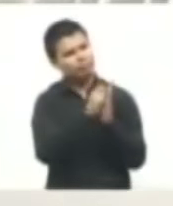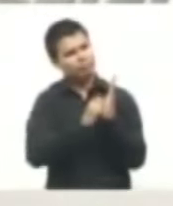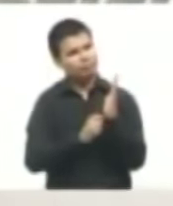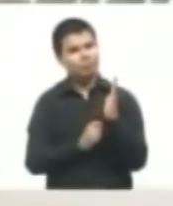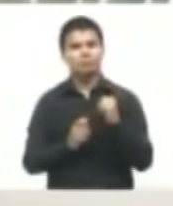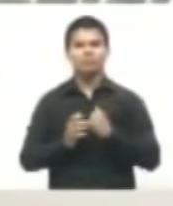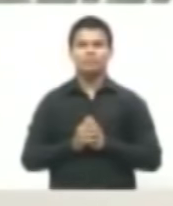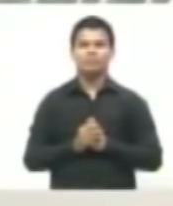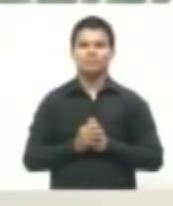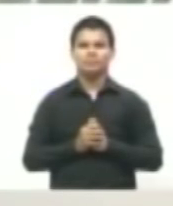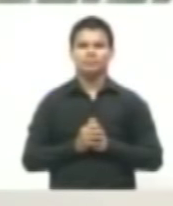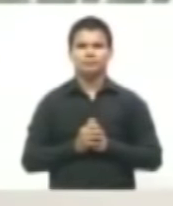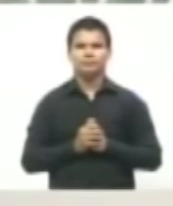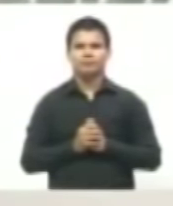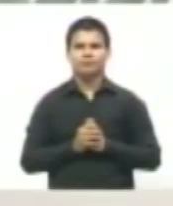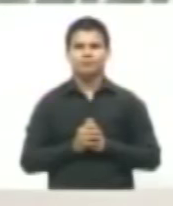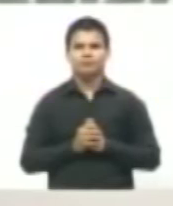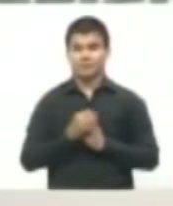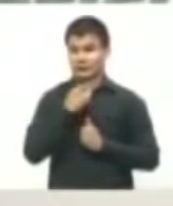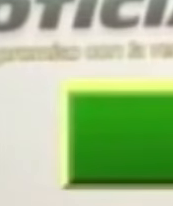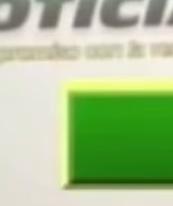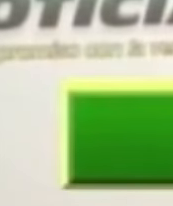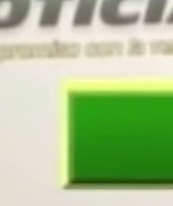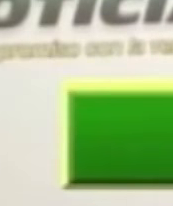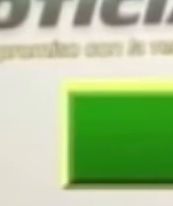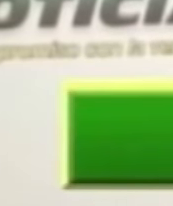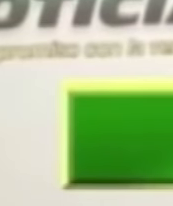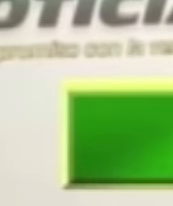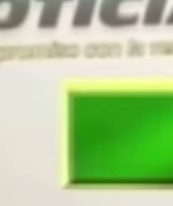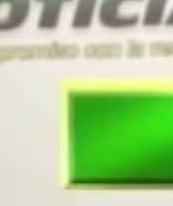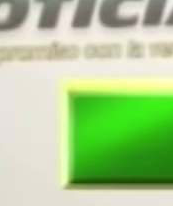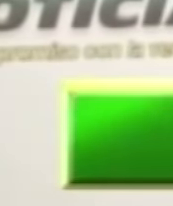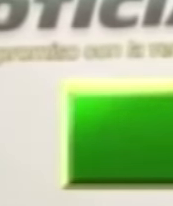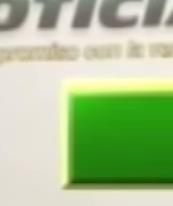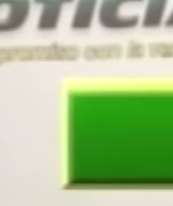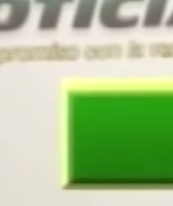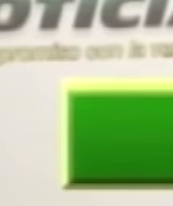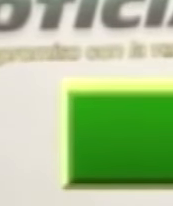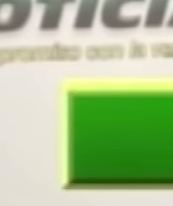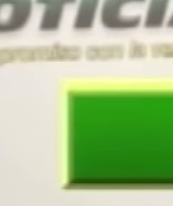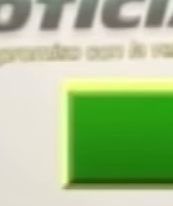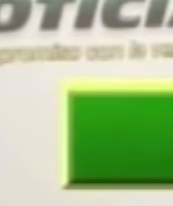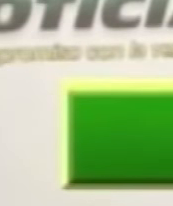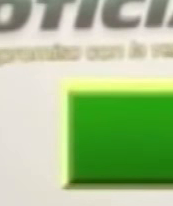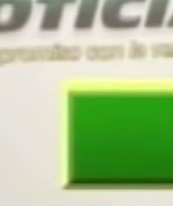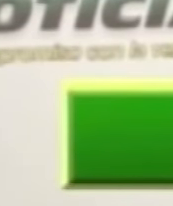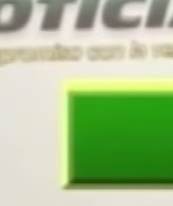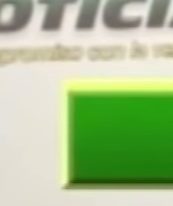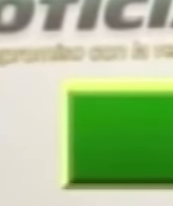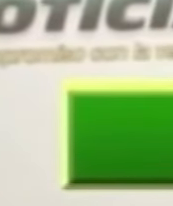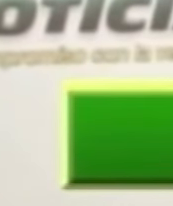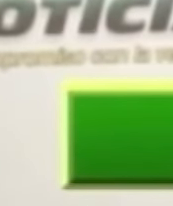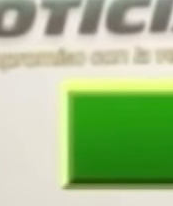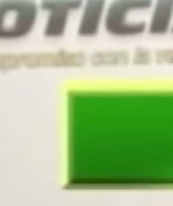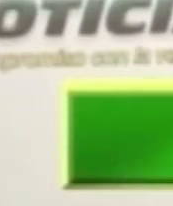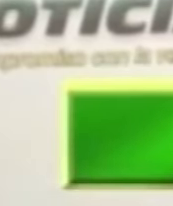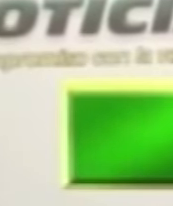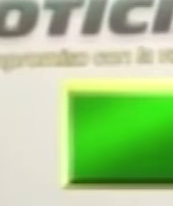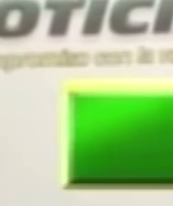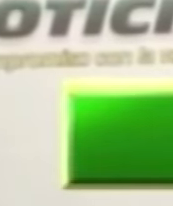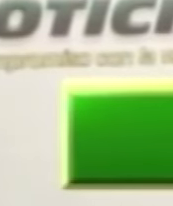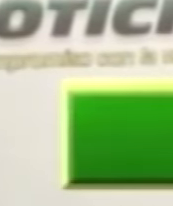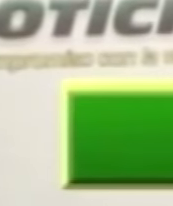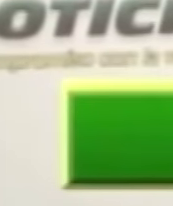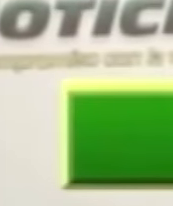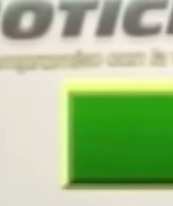es lo que te gusta a ti, ve la vez que sí. Ayer tú y yo hicimos de todo, todo, y hoy ya ni